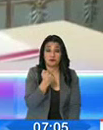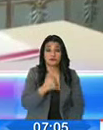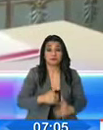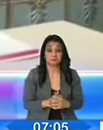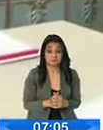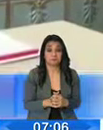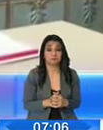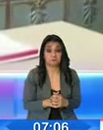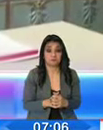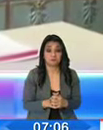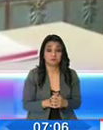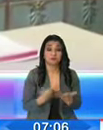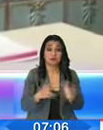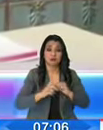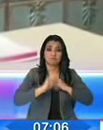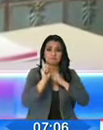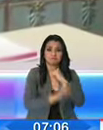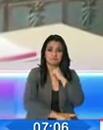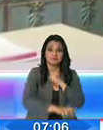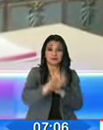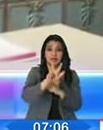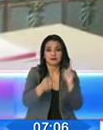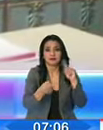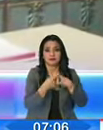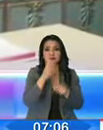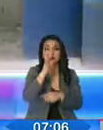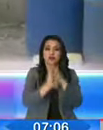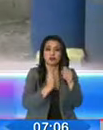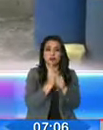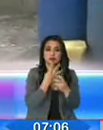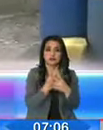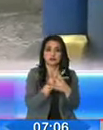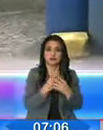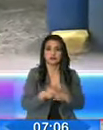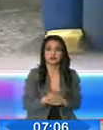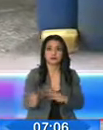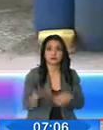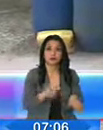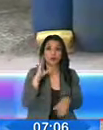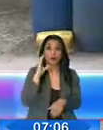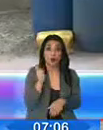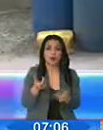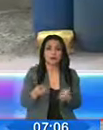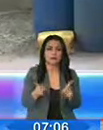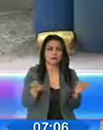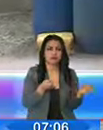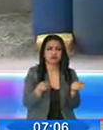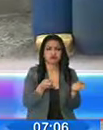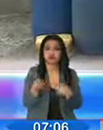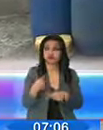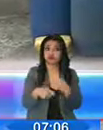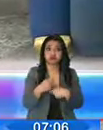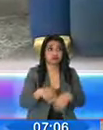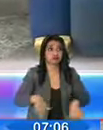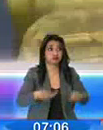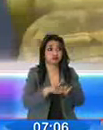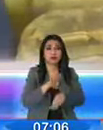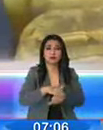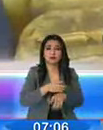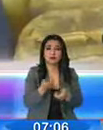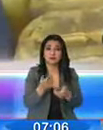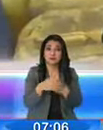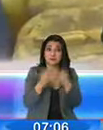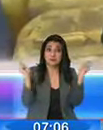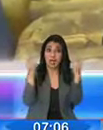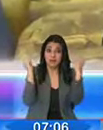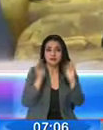delito sancionado con de 3 a 5 años de prisión. En Cuenca trabajan para evitar que la huanchaca sea vendida por las festividades. Buscan evitar